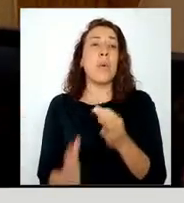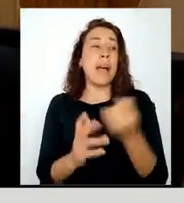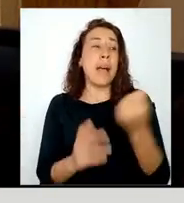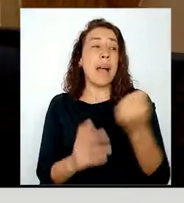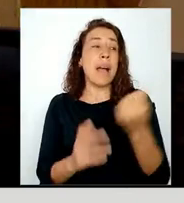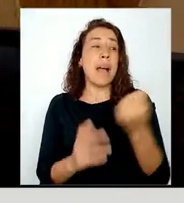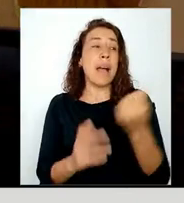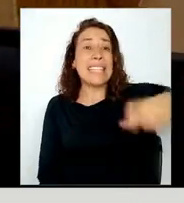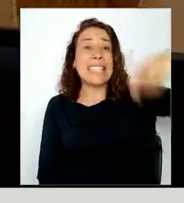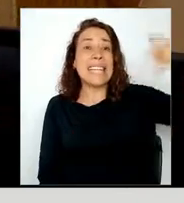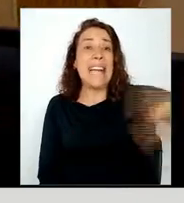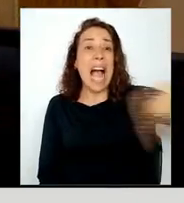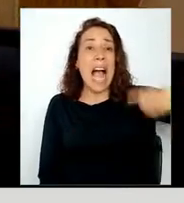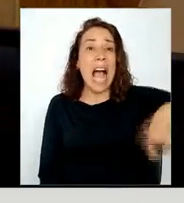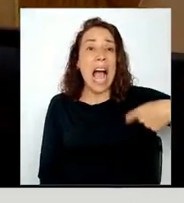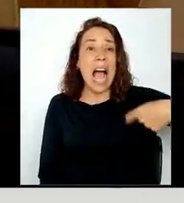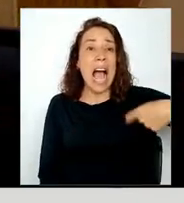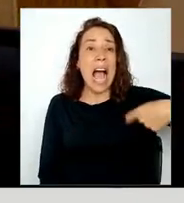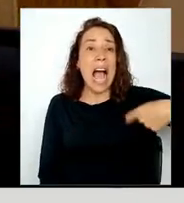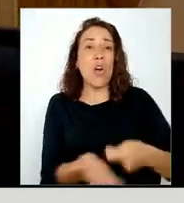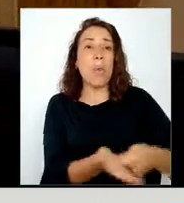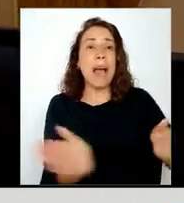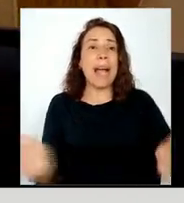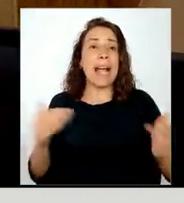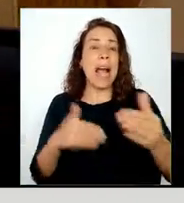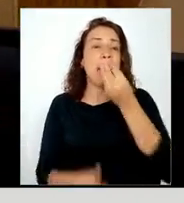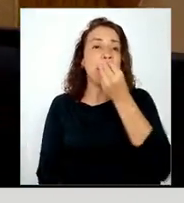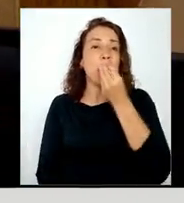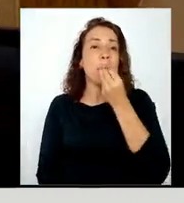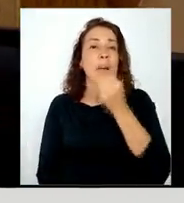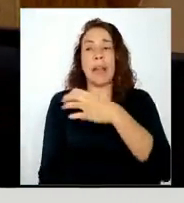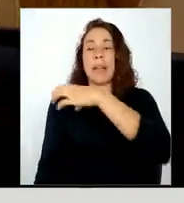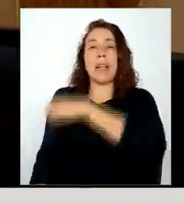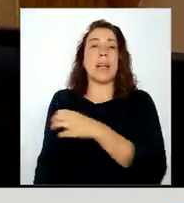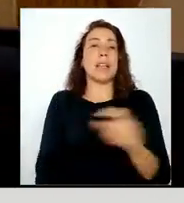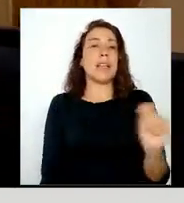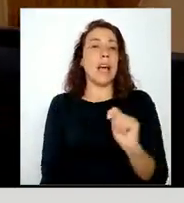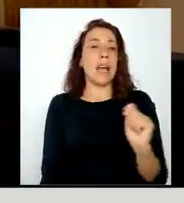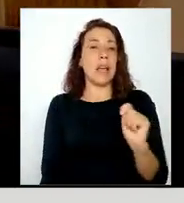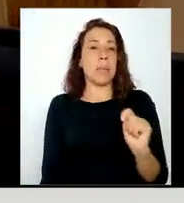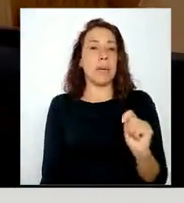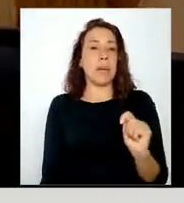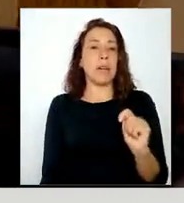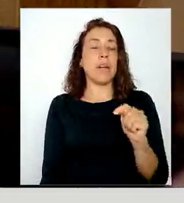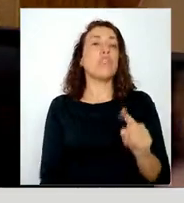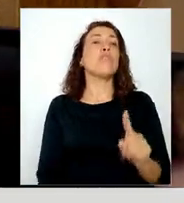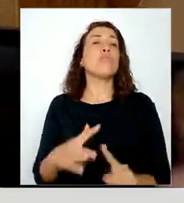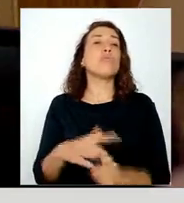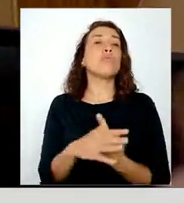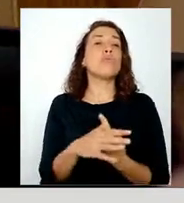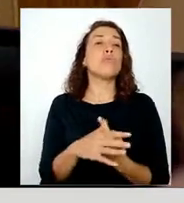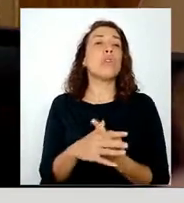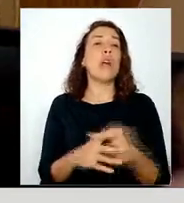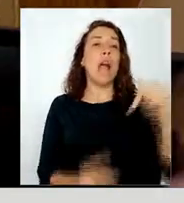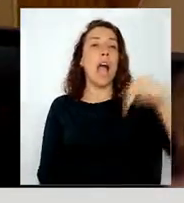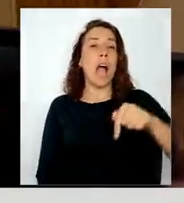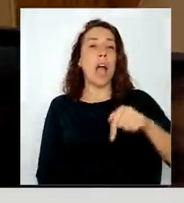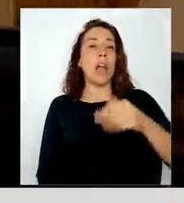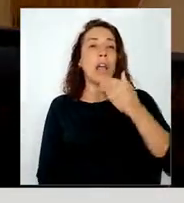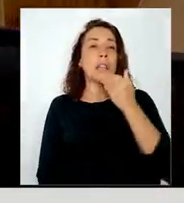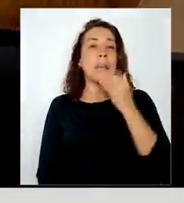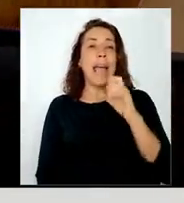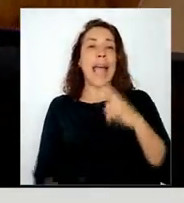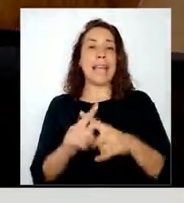de la compra de cajas de alimentos en la región de tarapacá Y eso derivó incluso a que hoy no solamente el ex intendente sino que